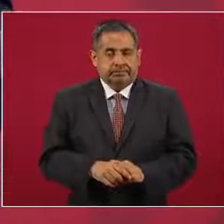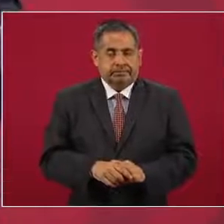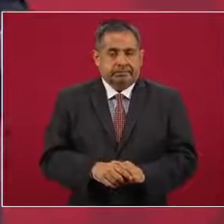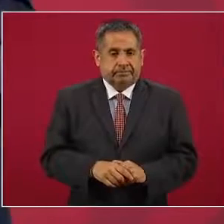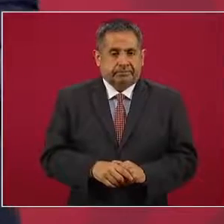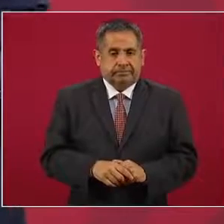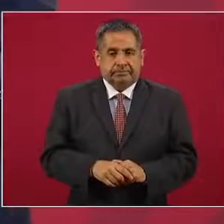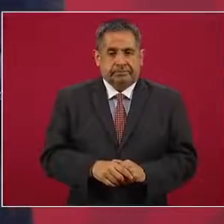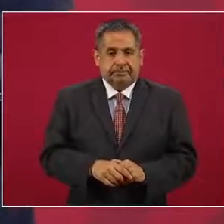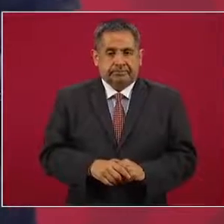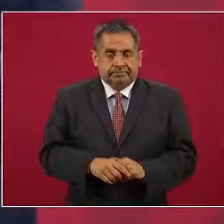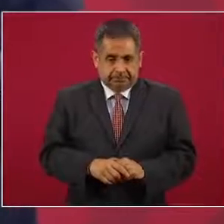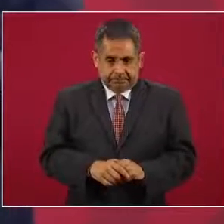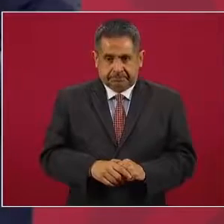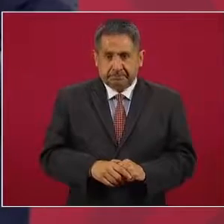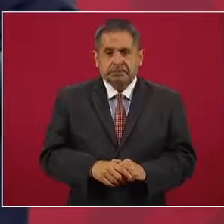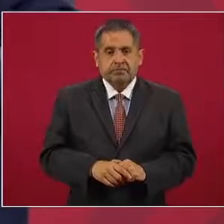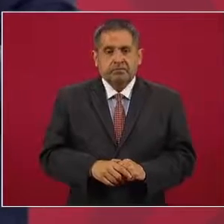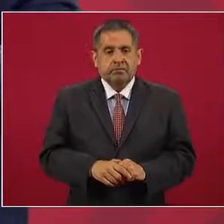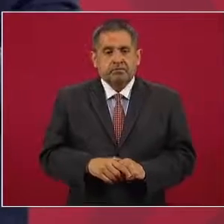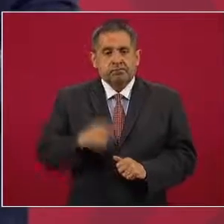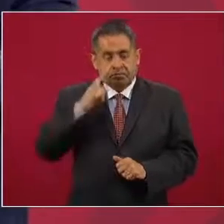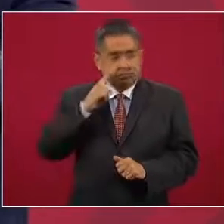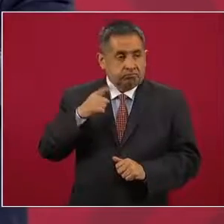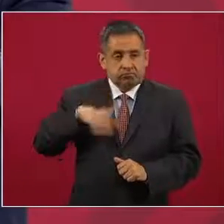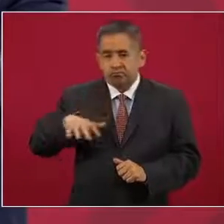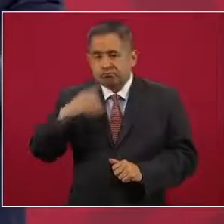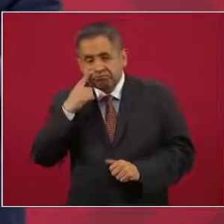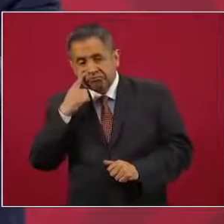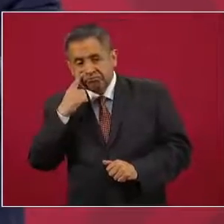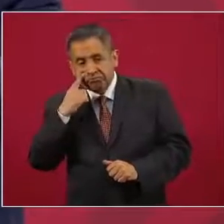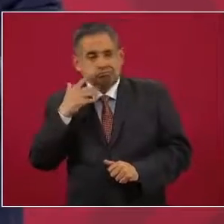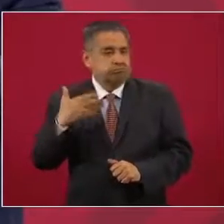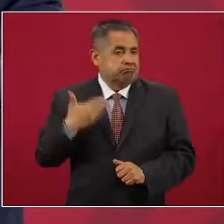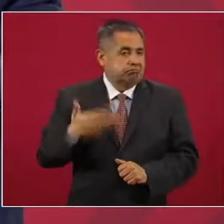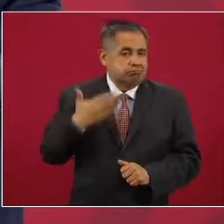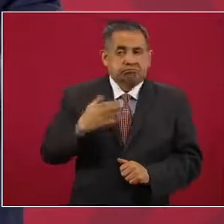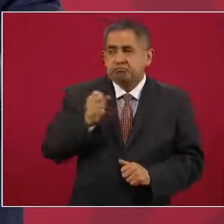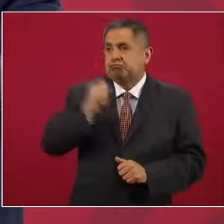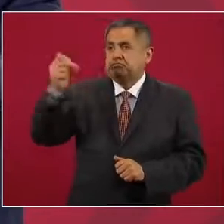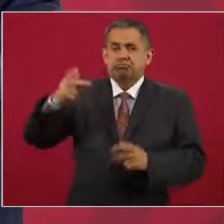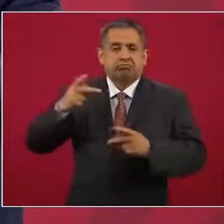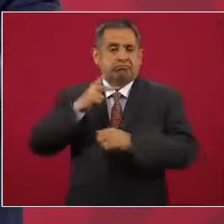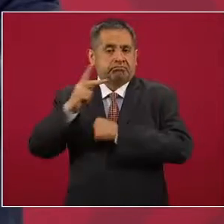Y hay un ambiente muy favorable para la inversión.